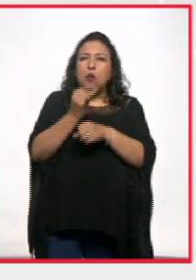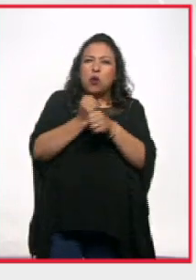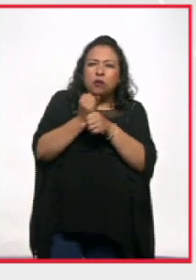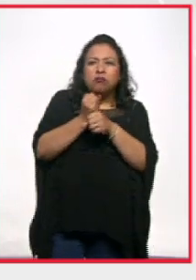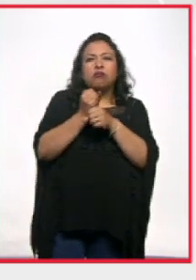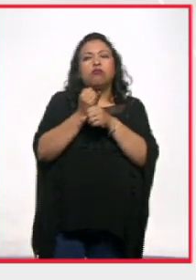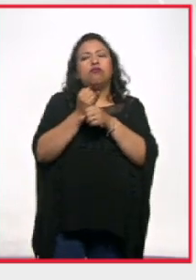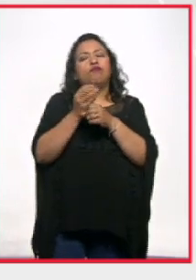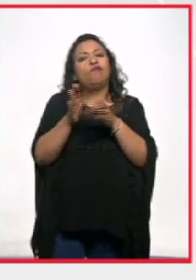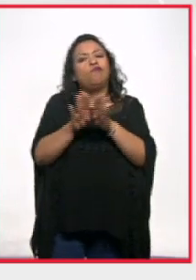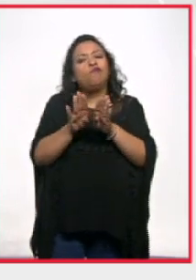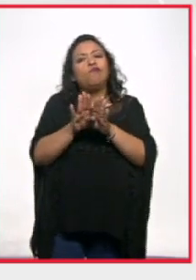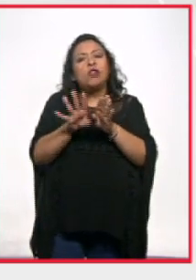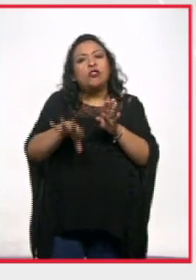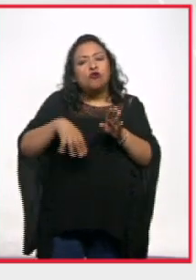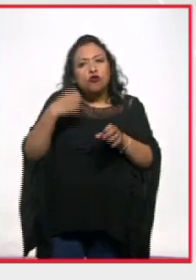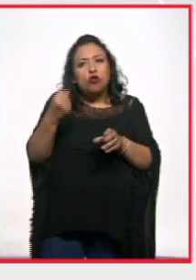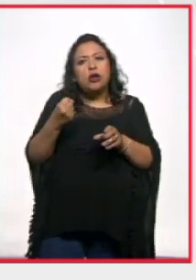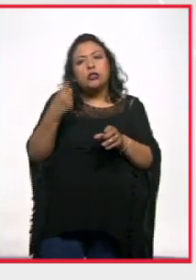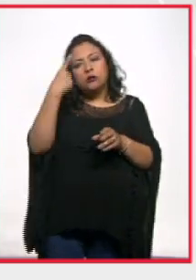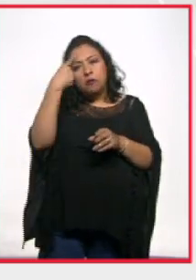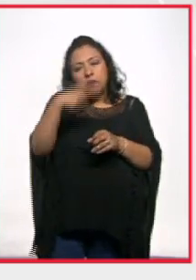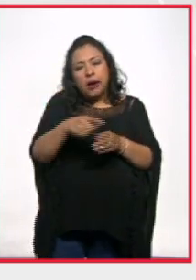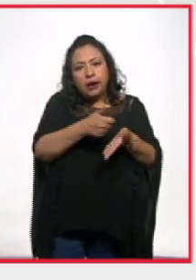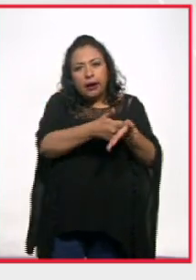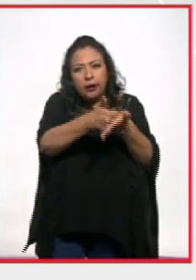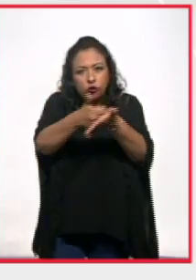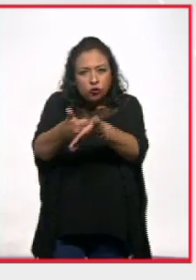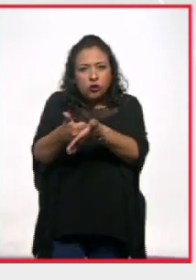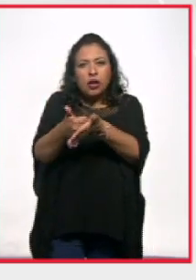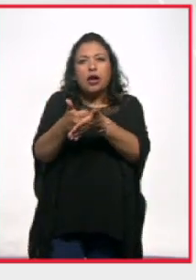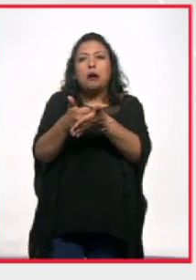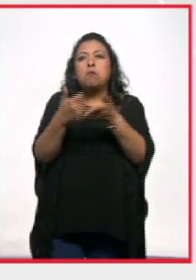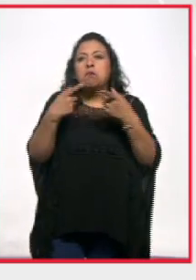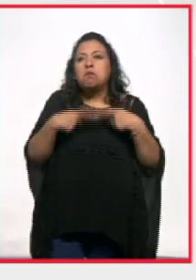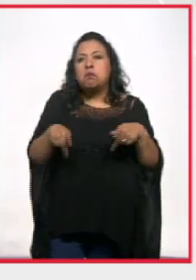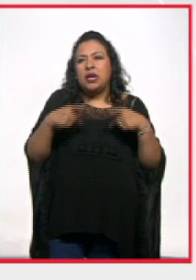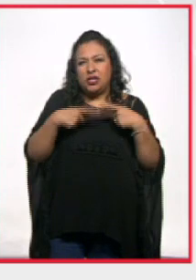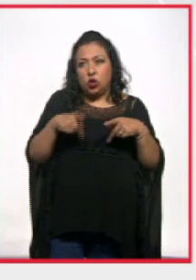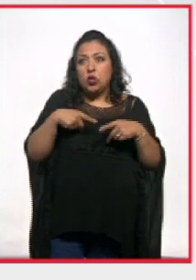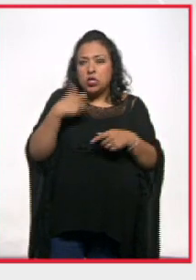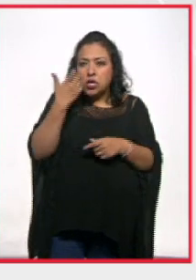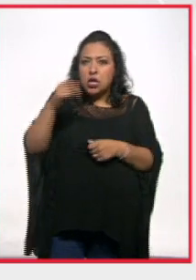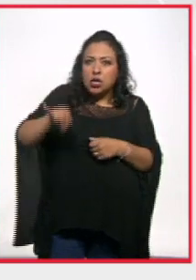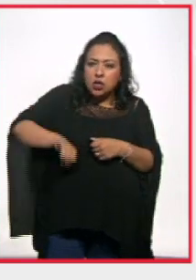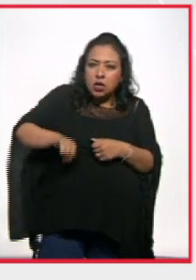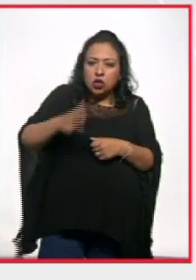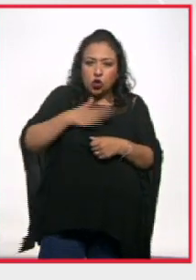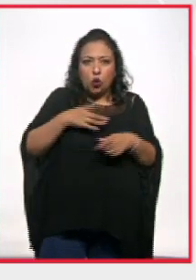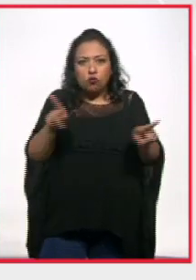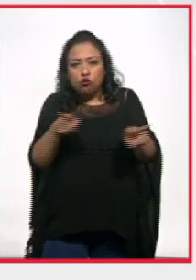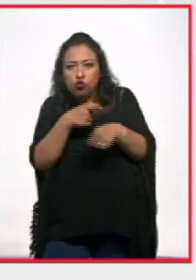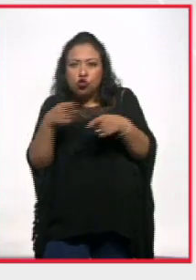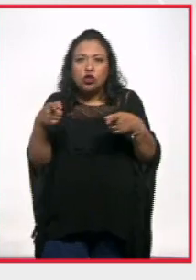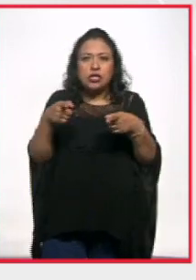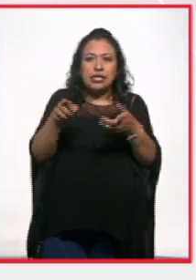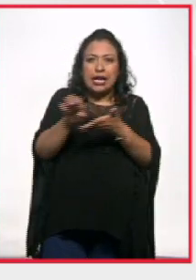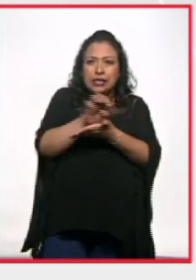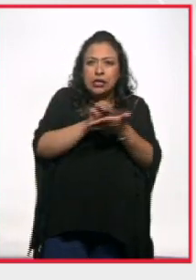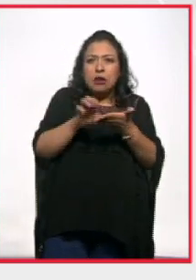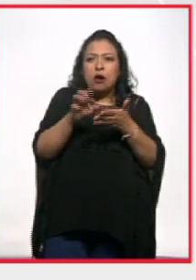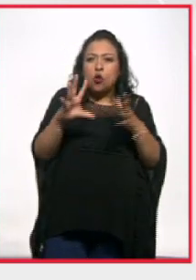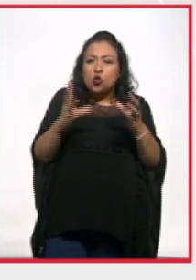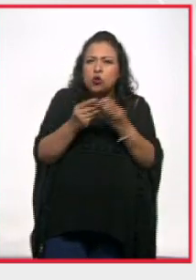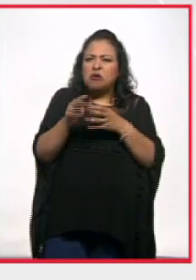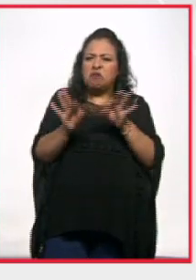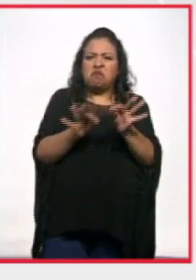y un esfuerzo también para ayudar a la gente que estaba interesada en hacer música escénica a trabajar en las